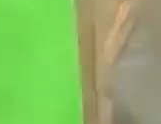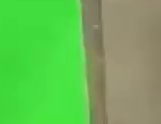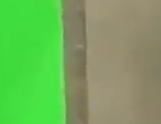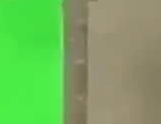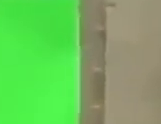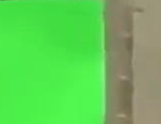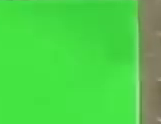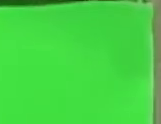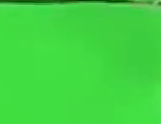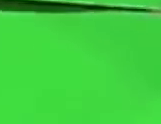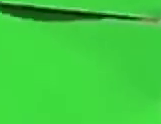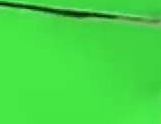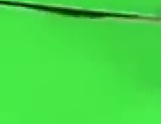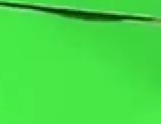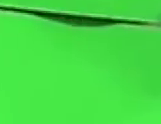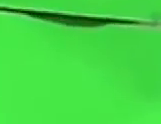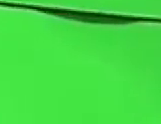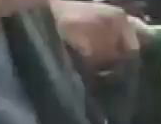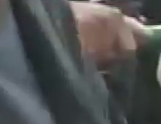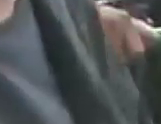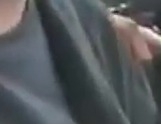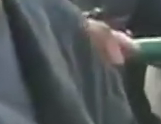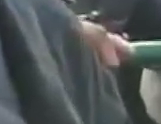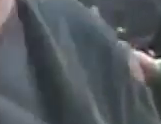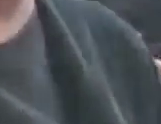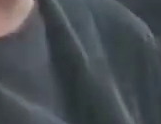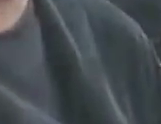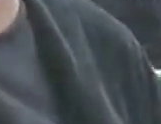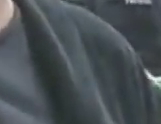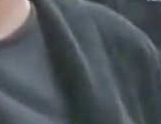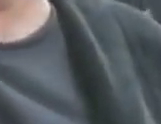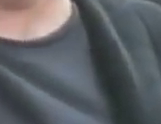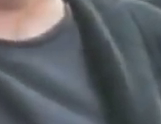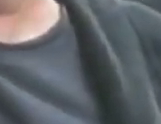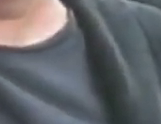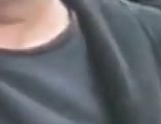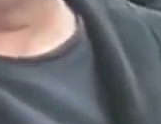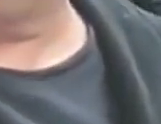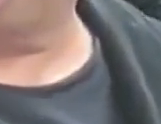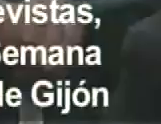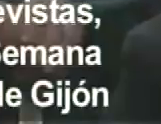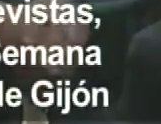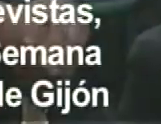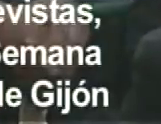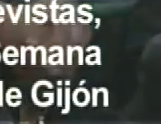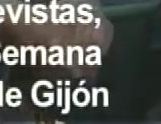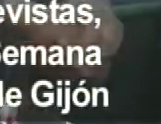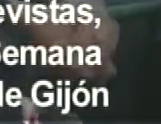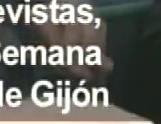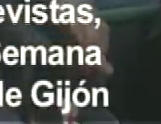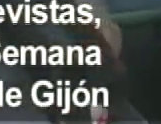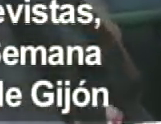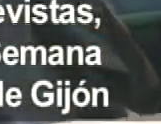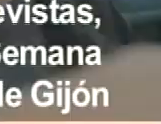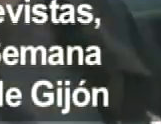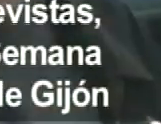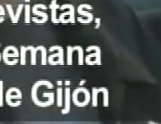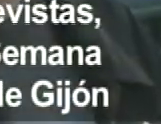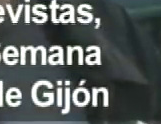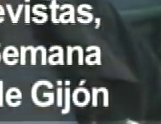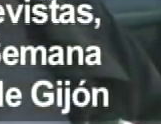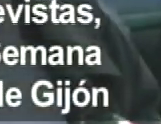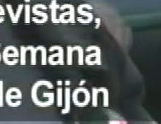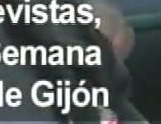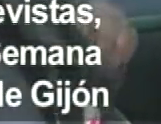¿A quién le tiene miedo a los libros? Las tragedias de Eurípides. La interpretación de los